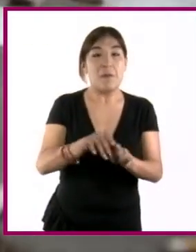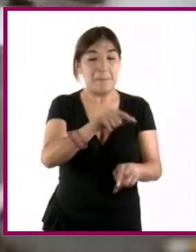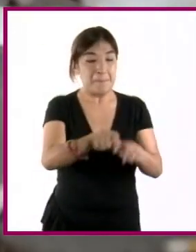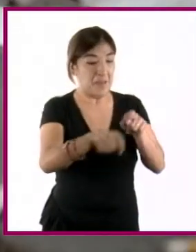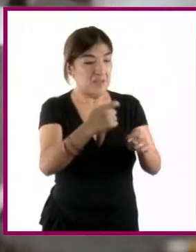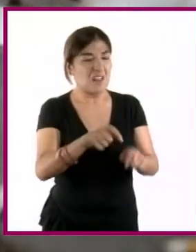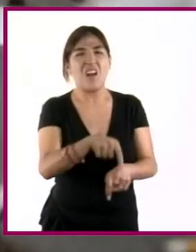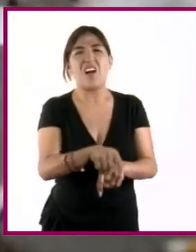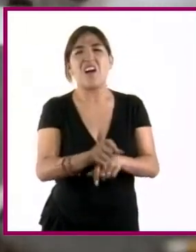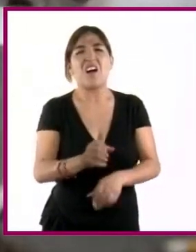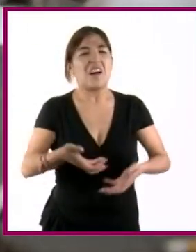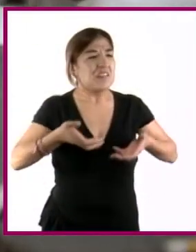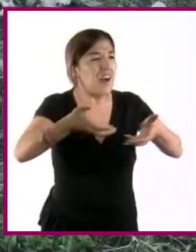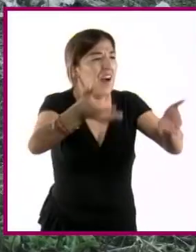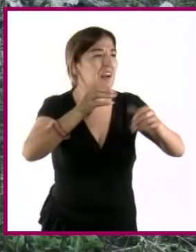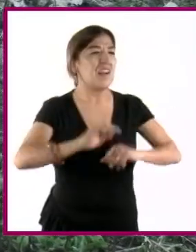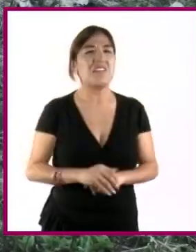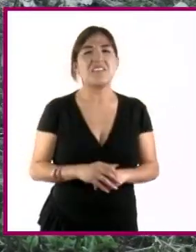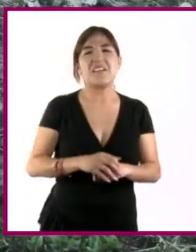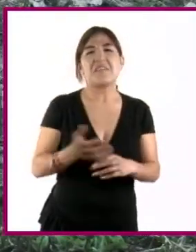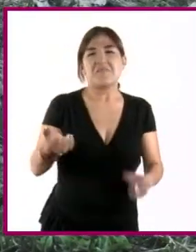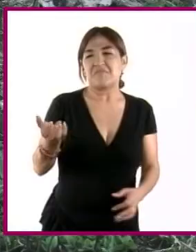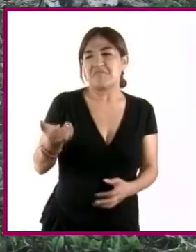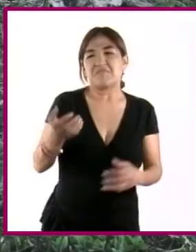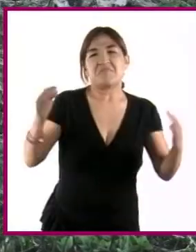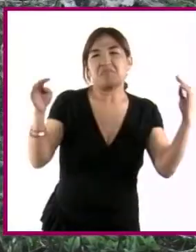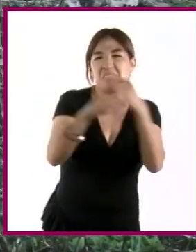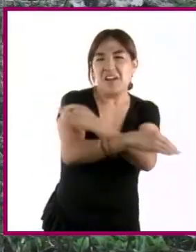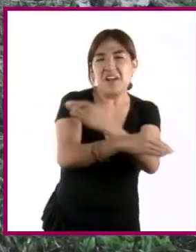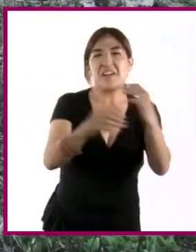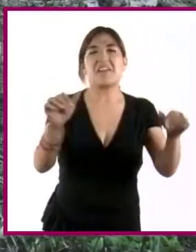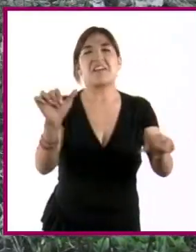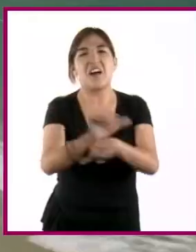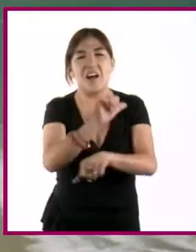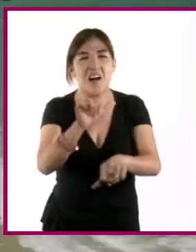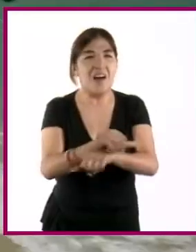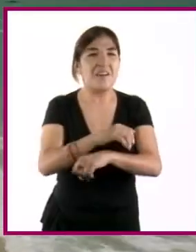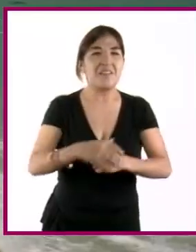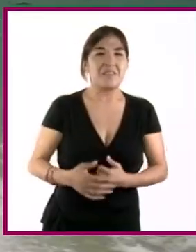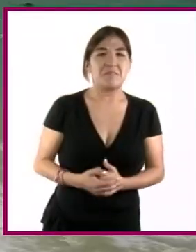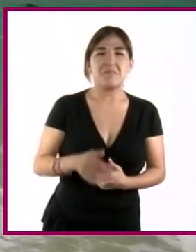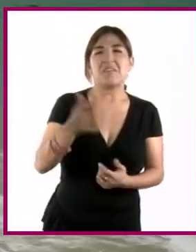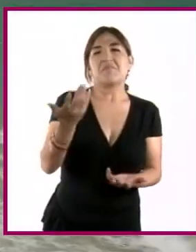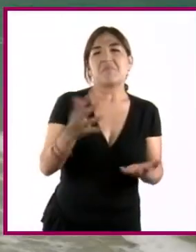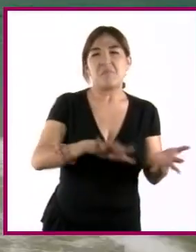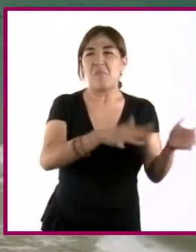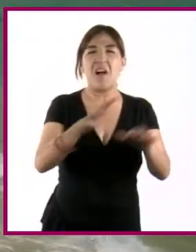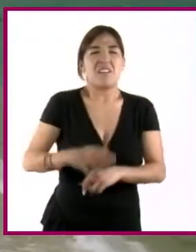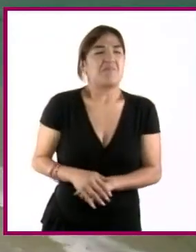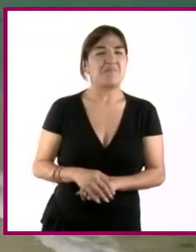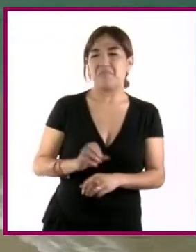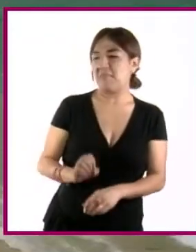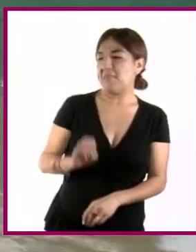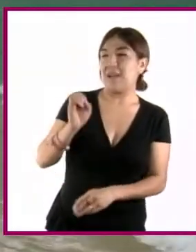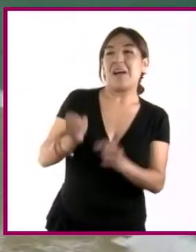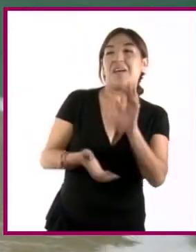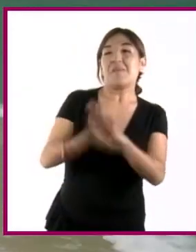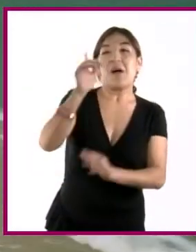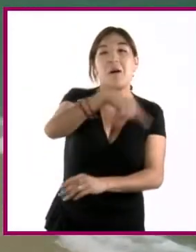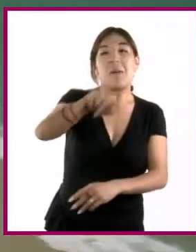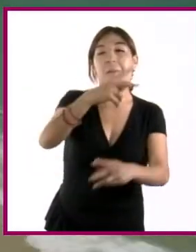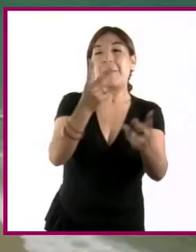plásticos en la vía pública, en las carreteras, dejarlos en la playa cuando vamos de